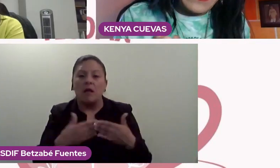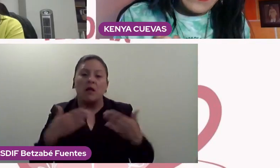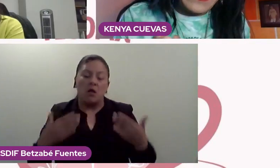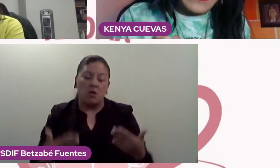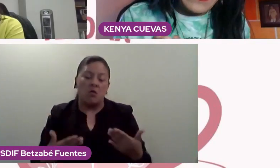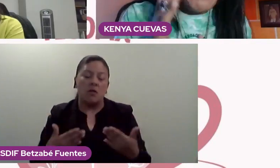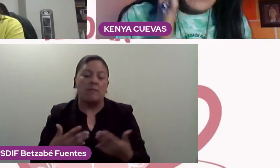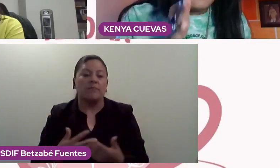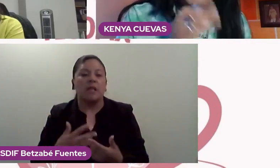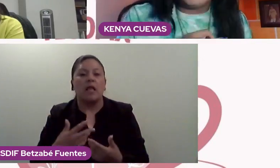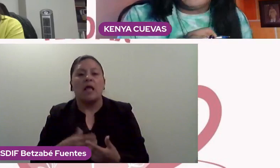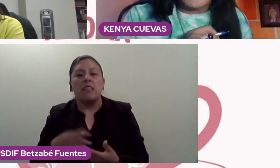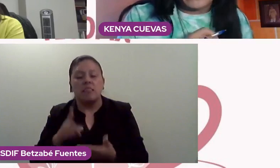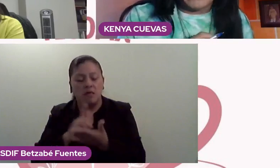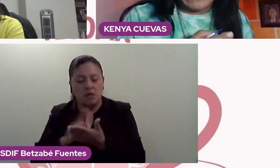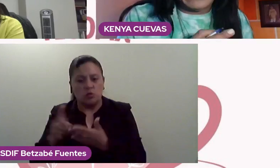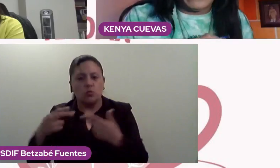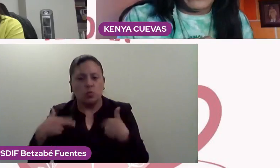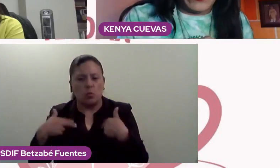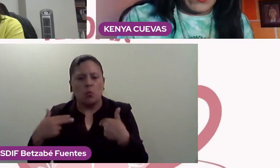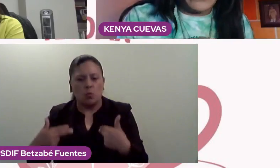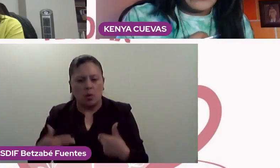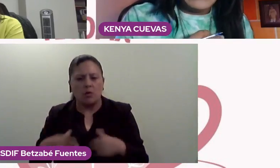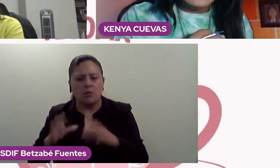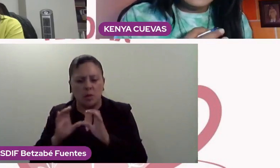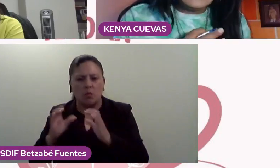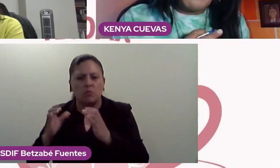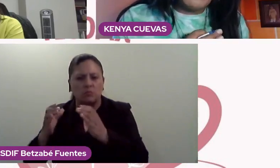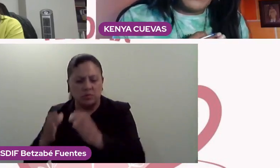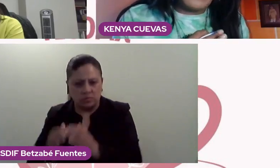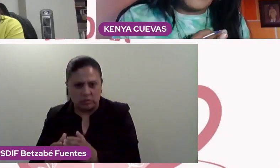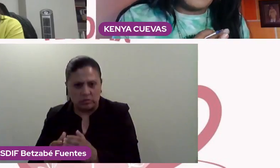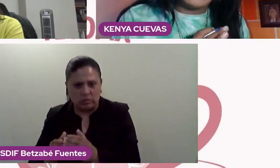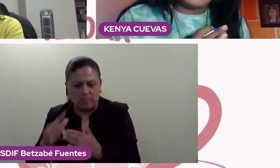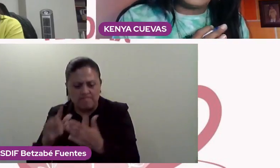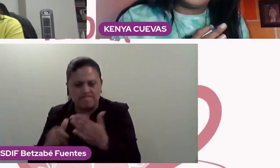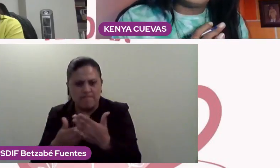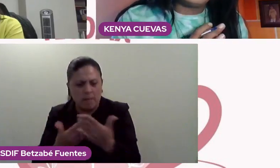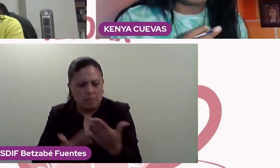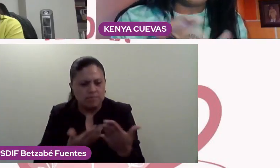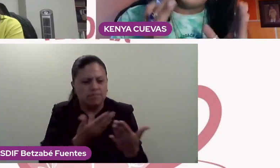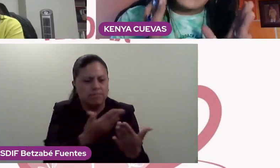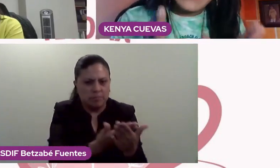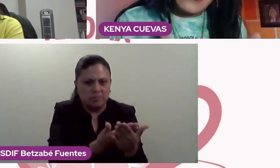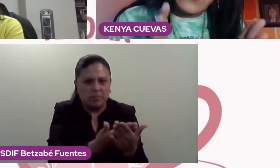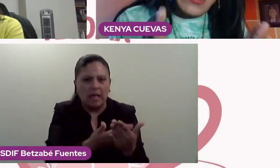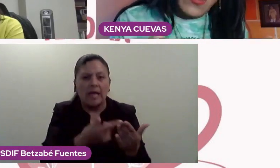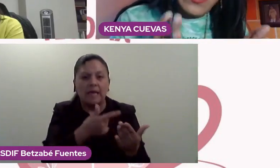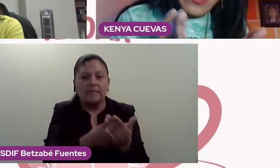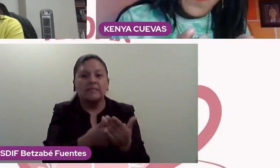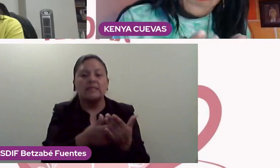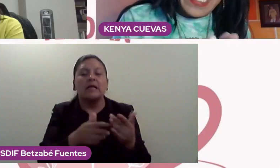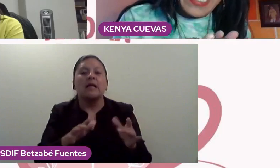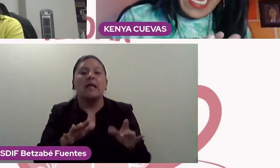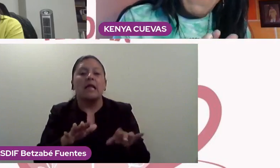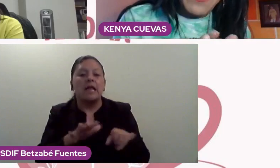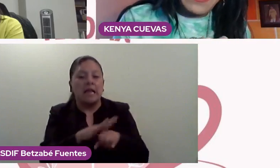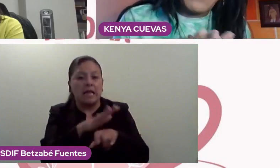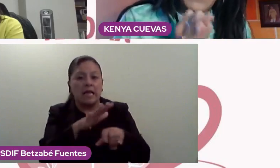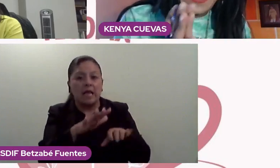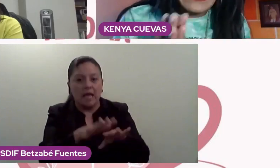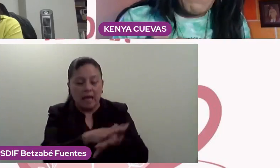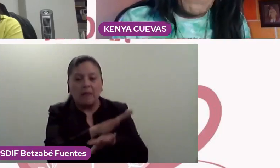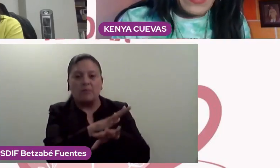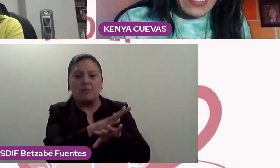Derechos Humanos, viene un punto recomendatorio, ¿no? Y en este punto recomendatorio es la modificación del Código Penal